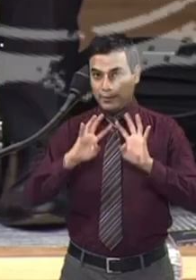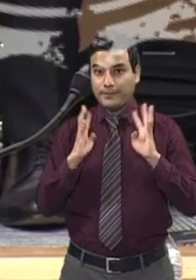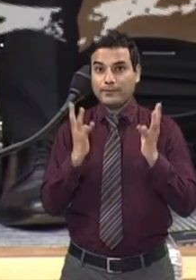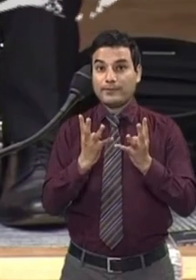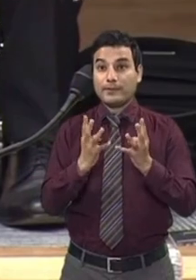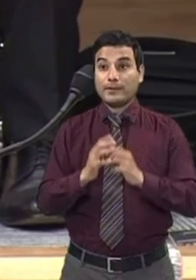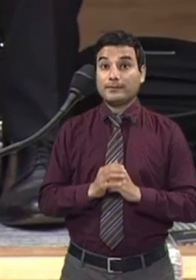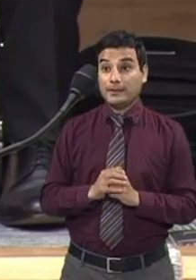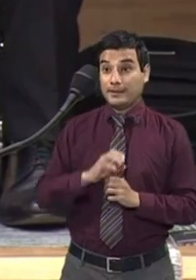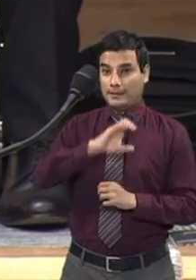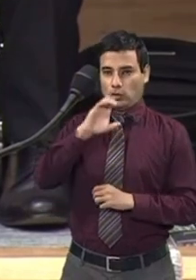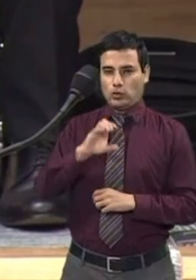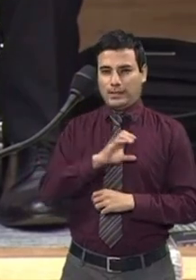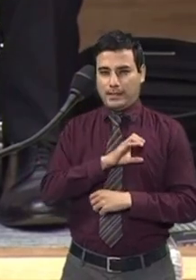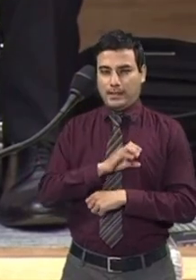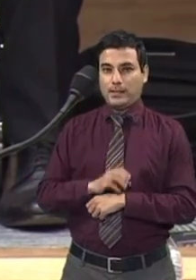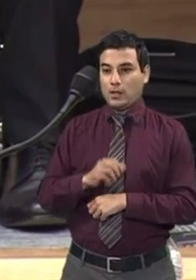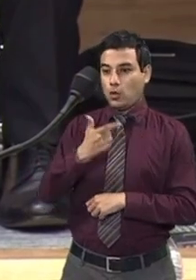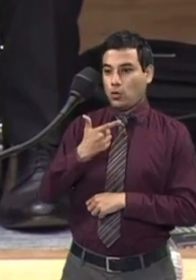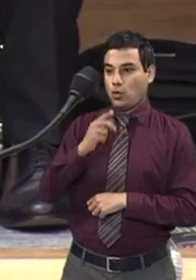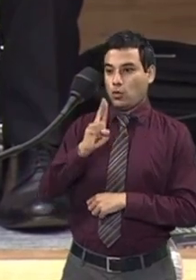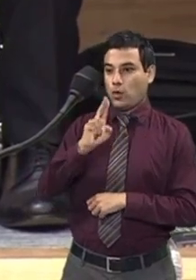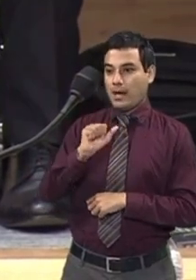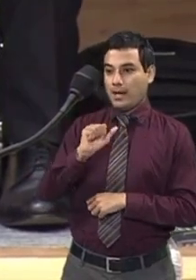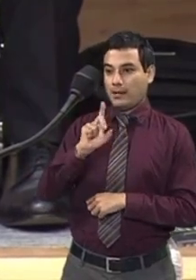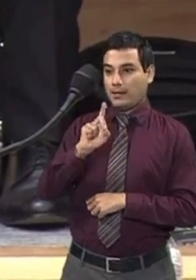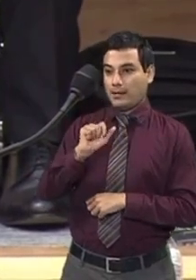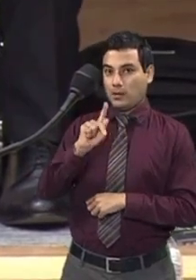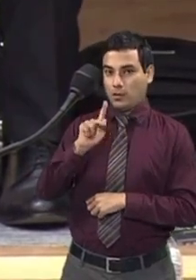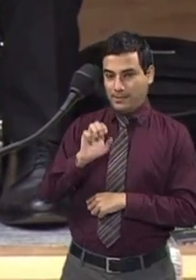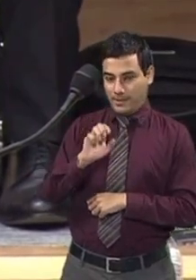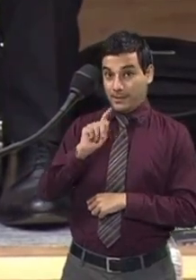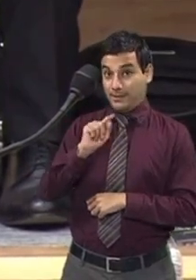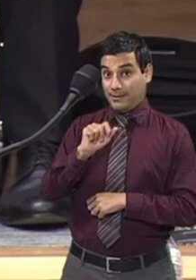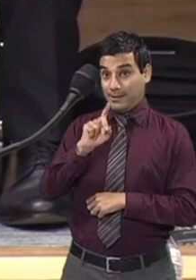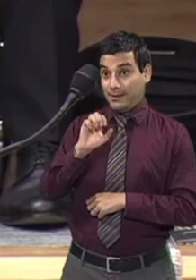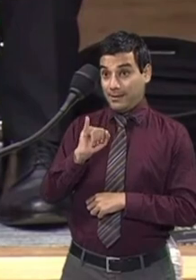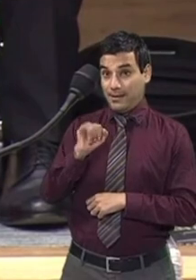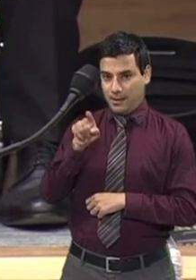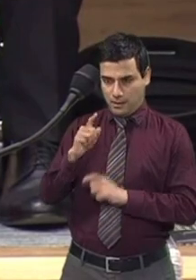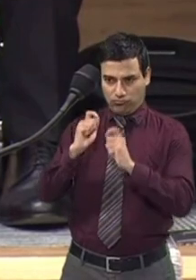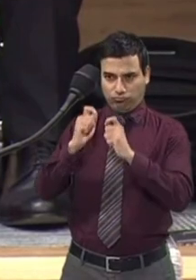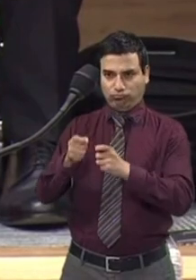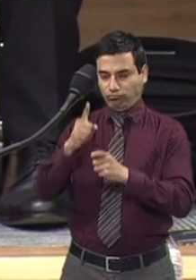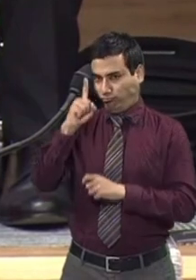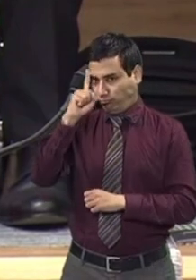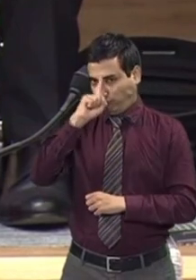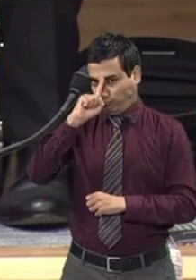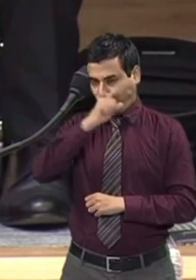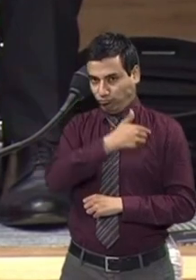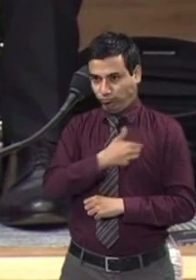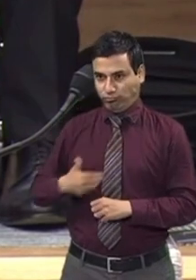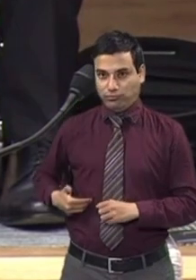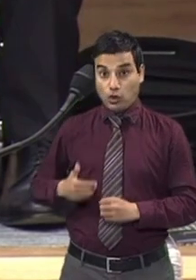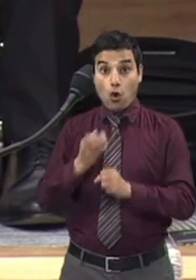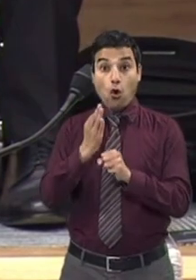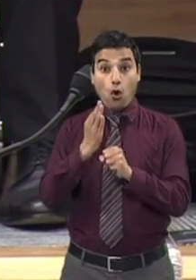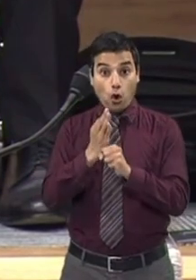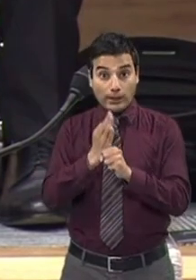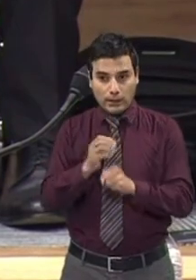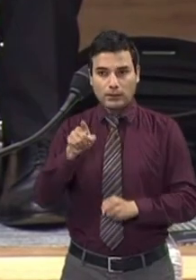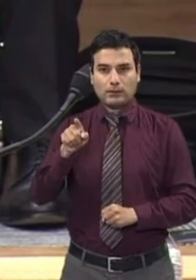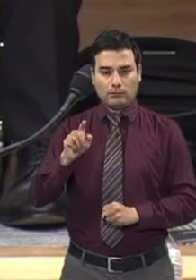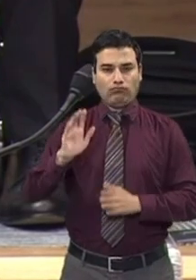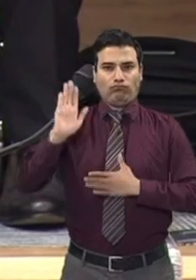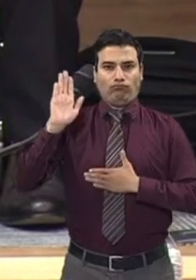la ciudadana Guadalupe Tadei Zavala, consejera presidenta electa, habrá de rendir la protesta de ley en su